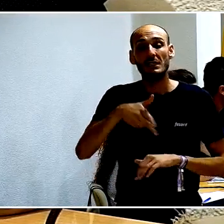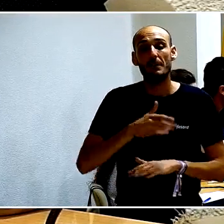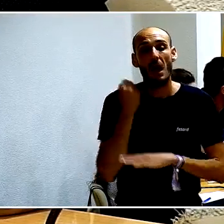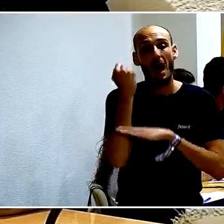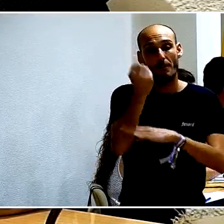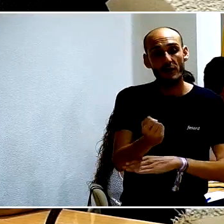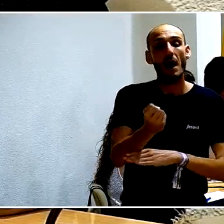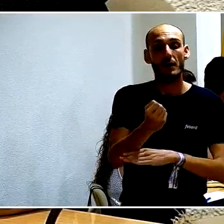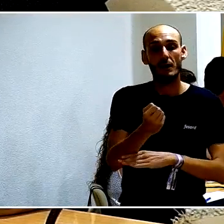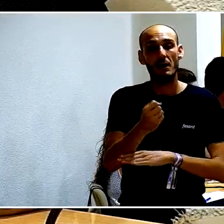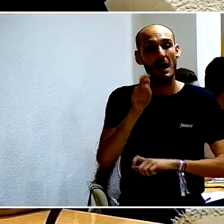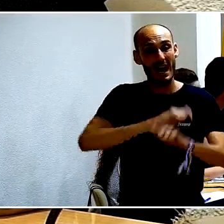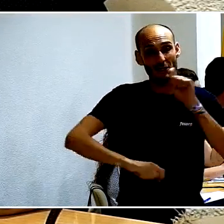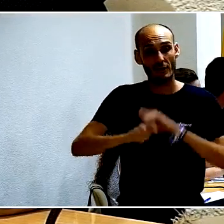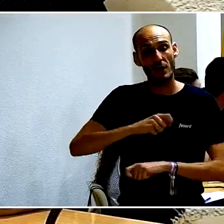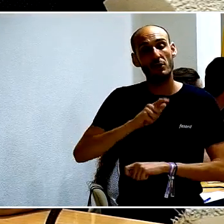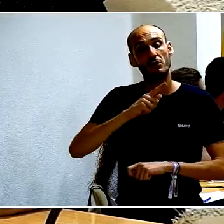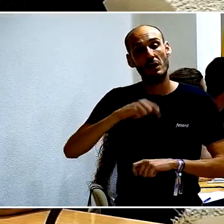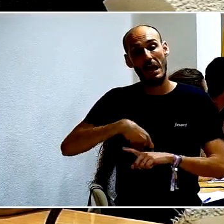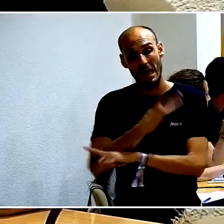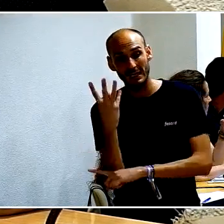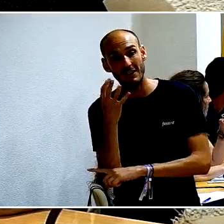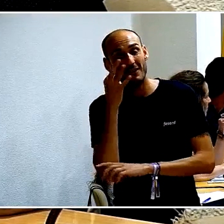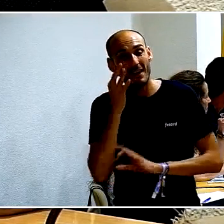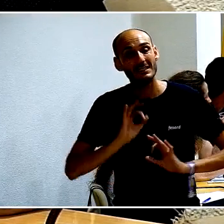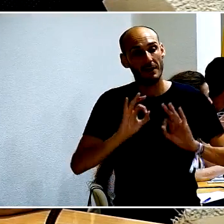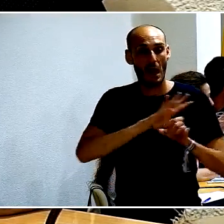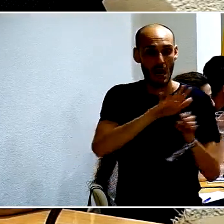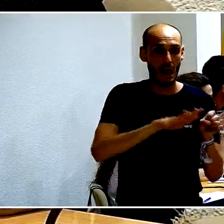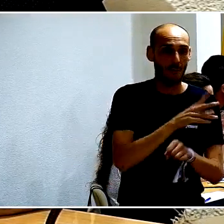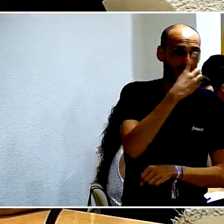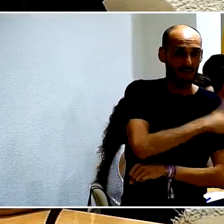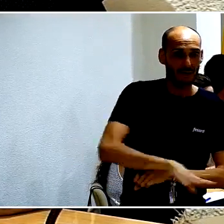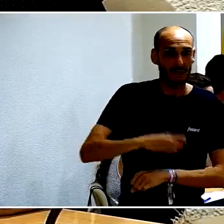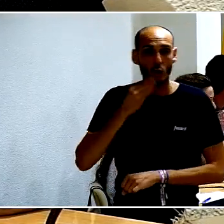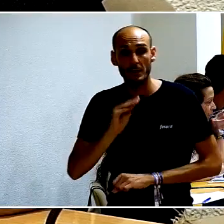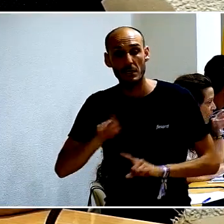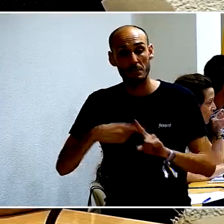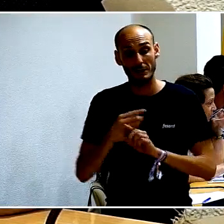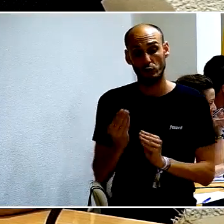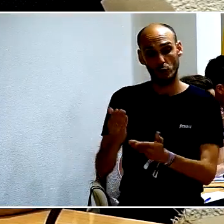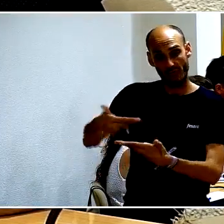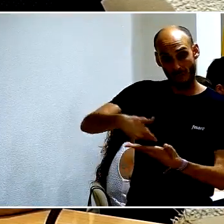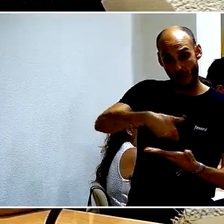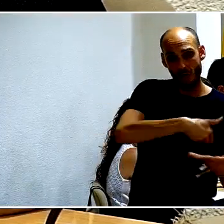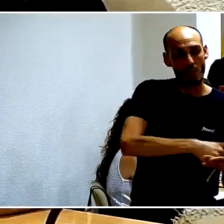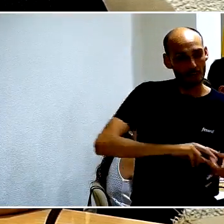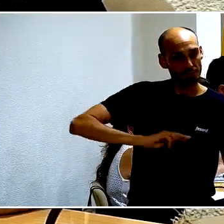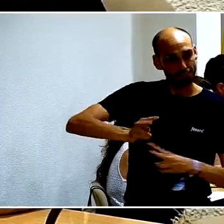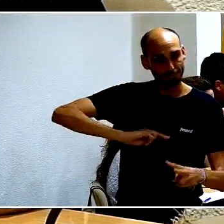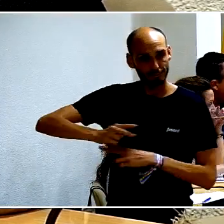LGTBI, especialmente en el ámbito infantil y juvenil, así como atender a sus demandas y propuestas de forma real y activa.